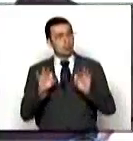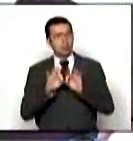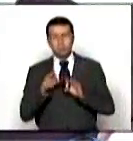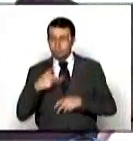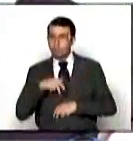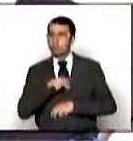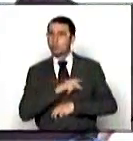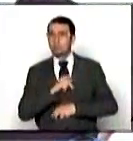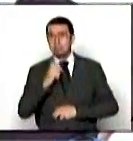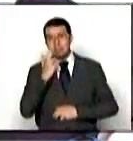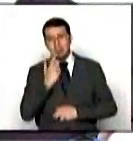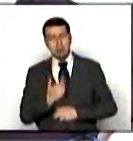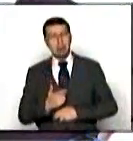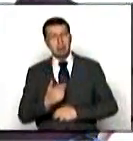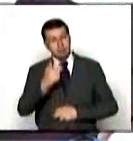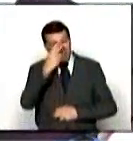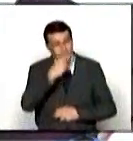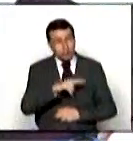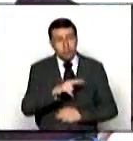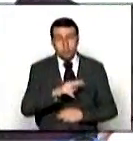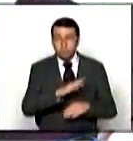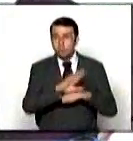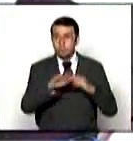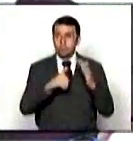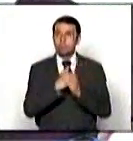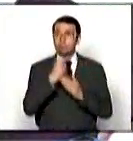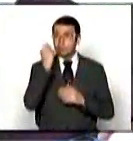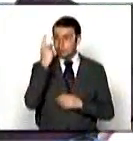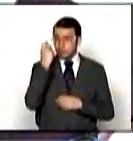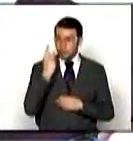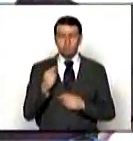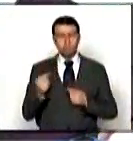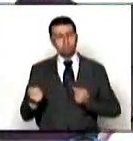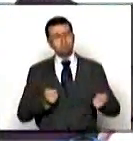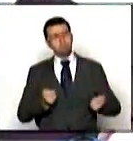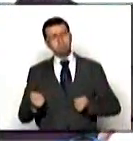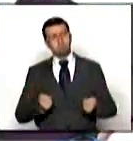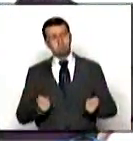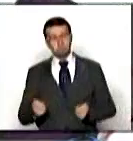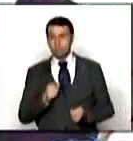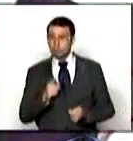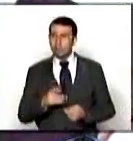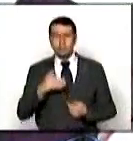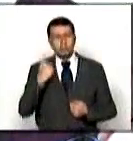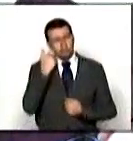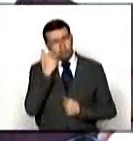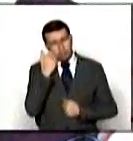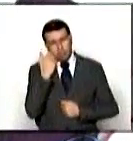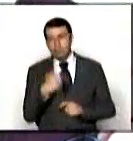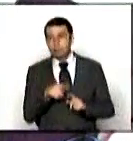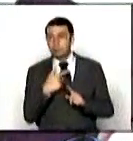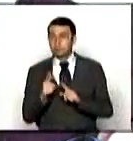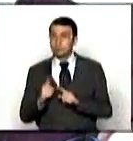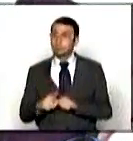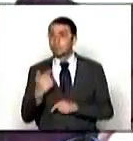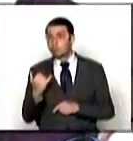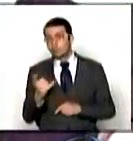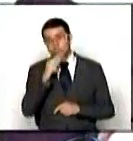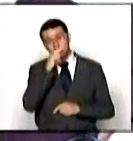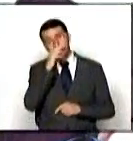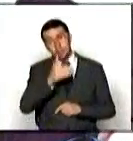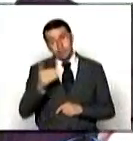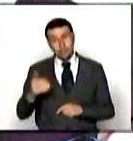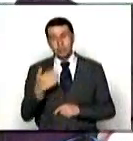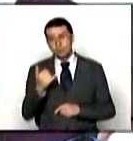lo importante que es hoy por hoy tratar de una manera adecuada todas las enfermedades que principalmente afectan a nuestros niños, a nuestros